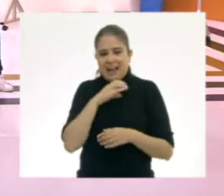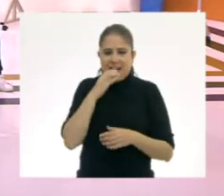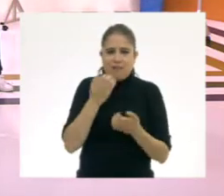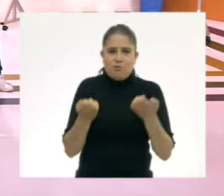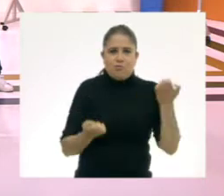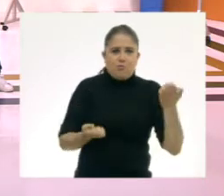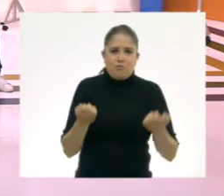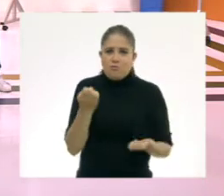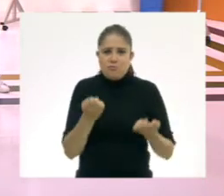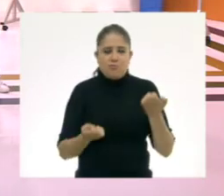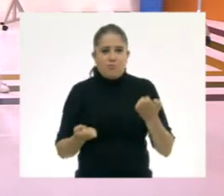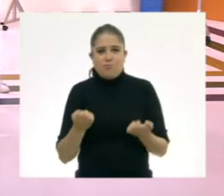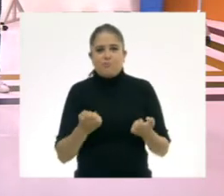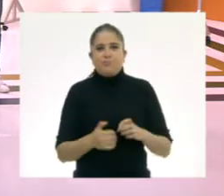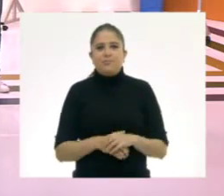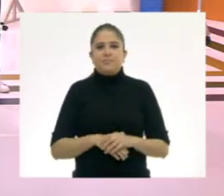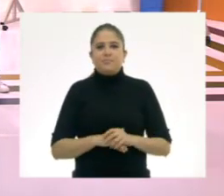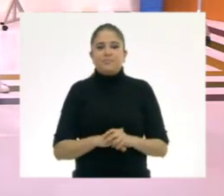bien.